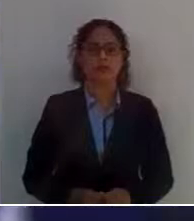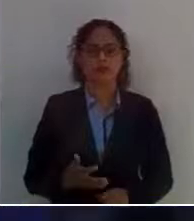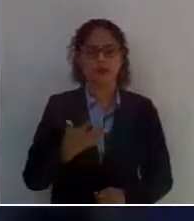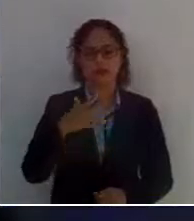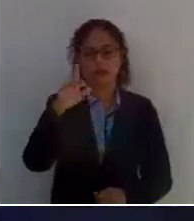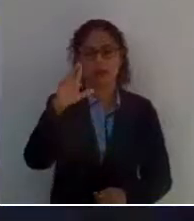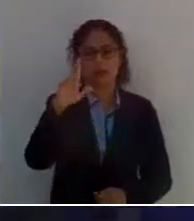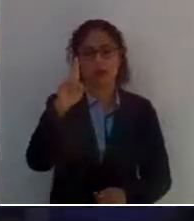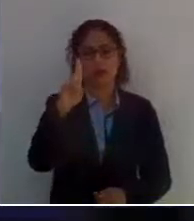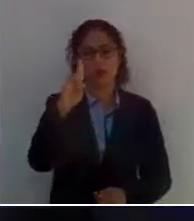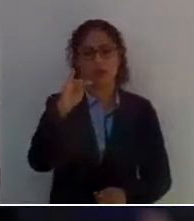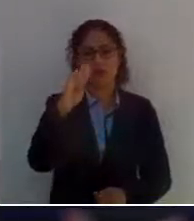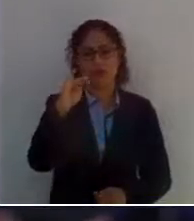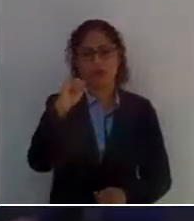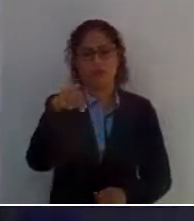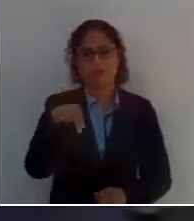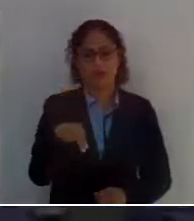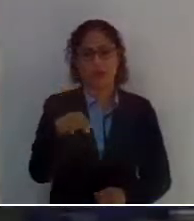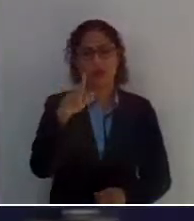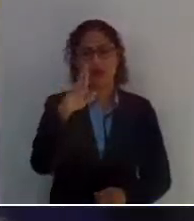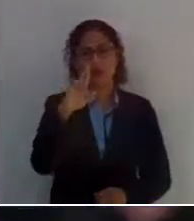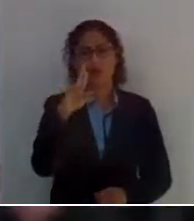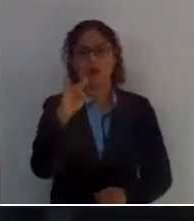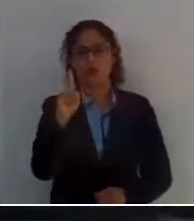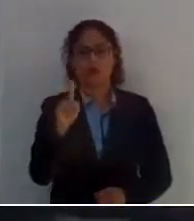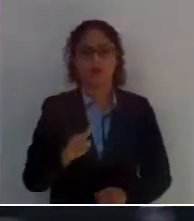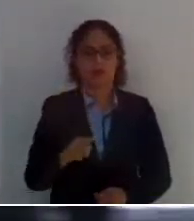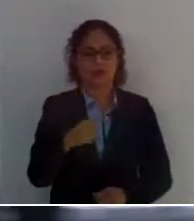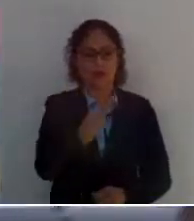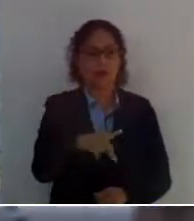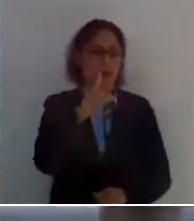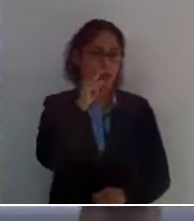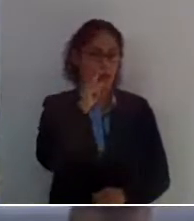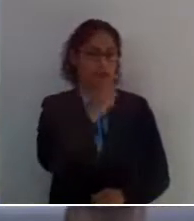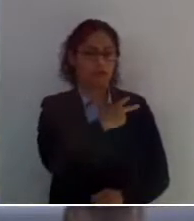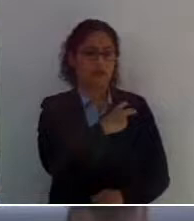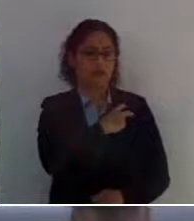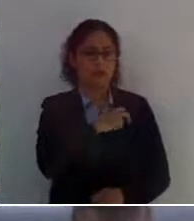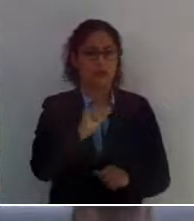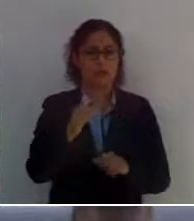Edwin Alejandro Cervantes Ruiz, elemento de la Policía Michoacán condecorado.